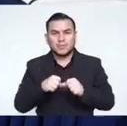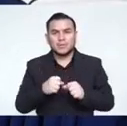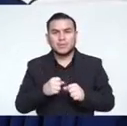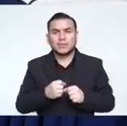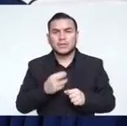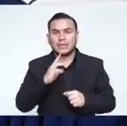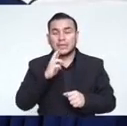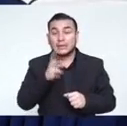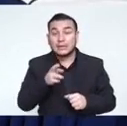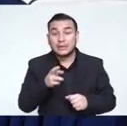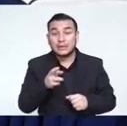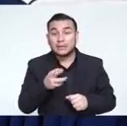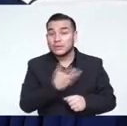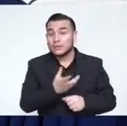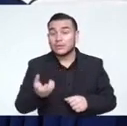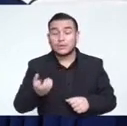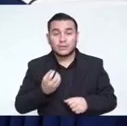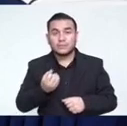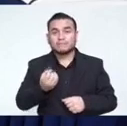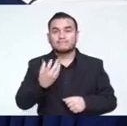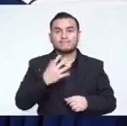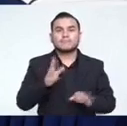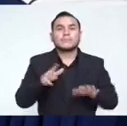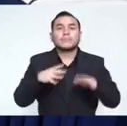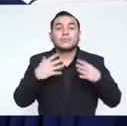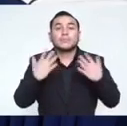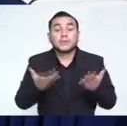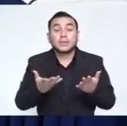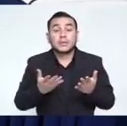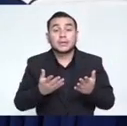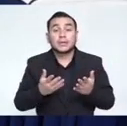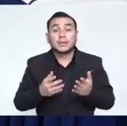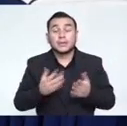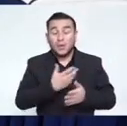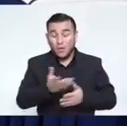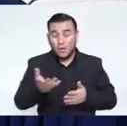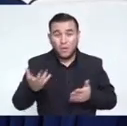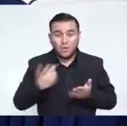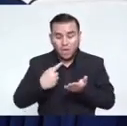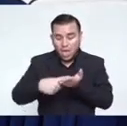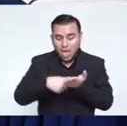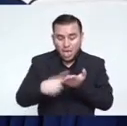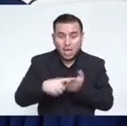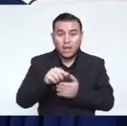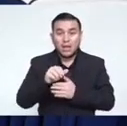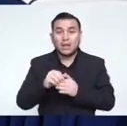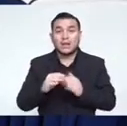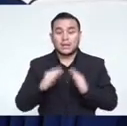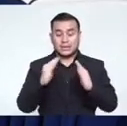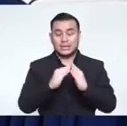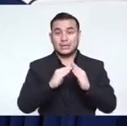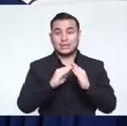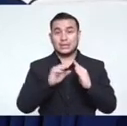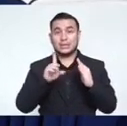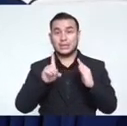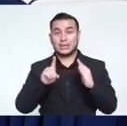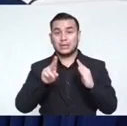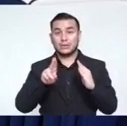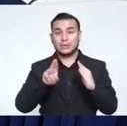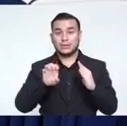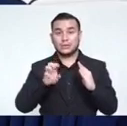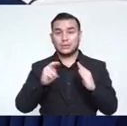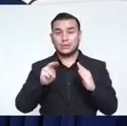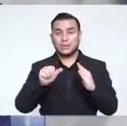Pero que me lo demuestren legalmente. Porque el auditorio, las palabras que se dicen en el auditorio Dueñas, con el show que ellos